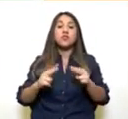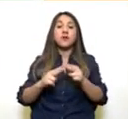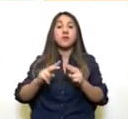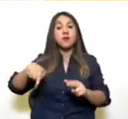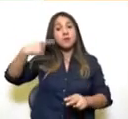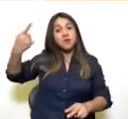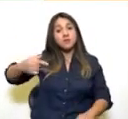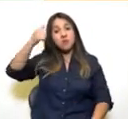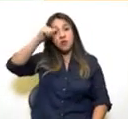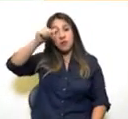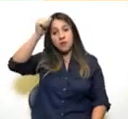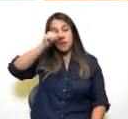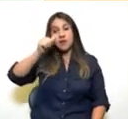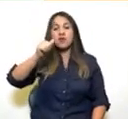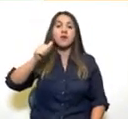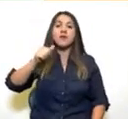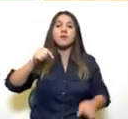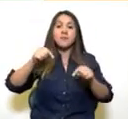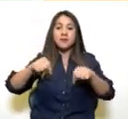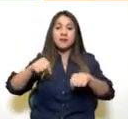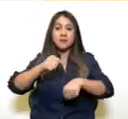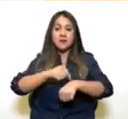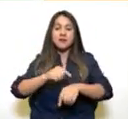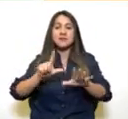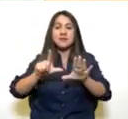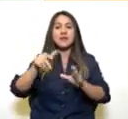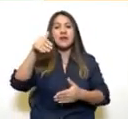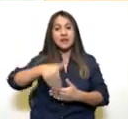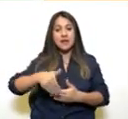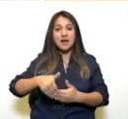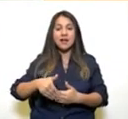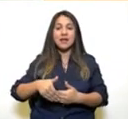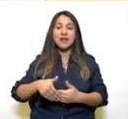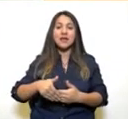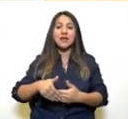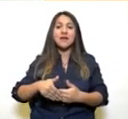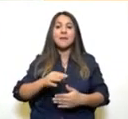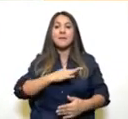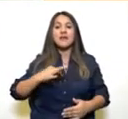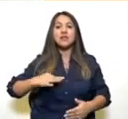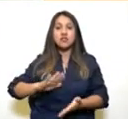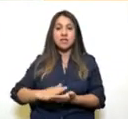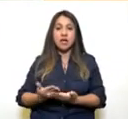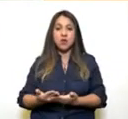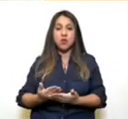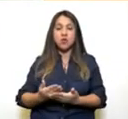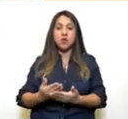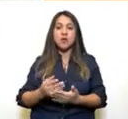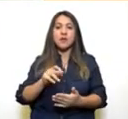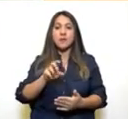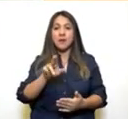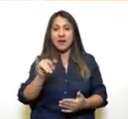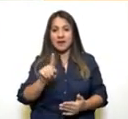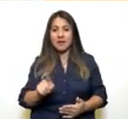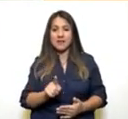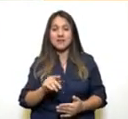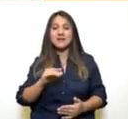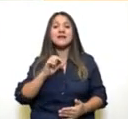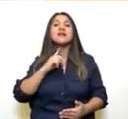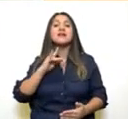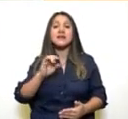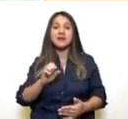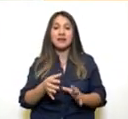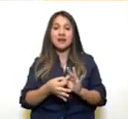el próximo domingo a este mismo horario las 7 de la tarde con el ministro de salud enrique parís gracias por acompañarnos